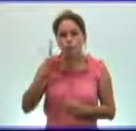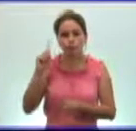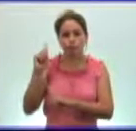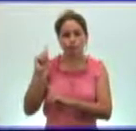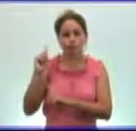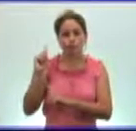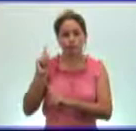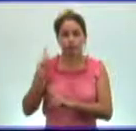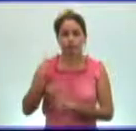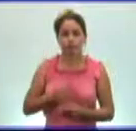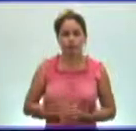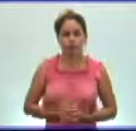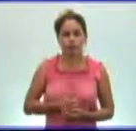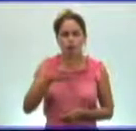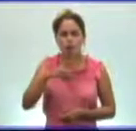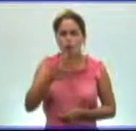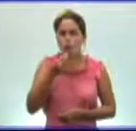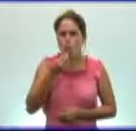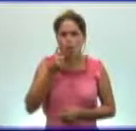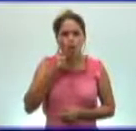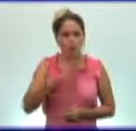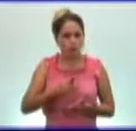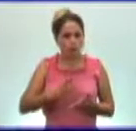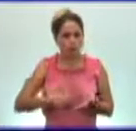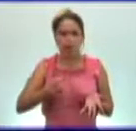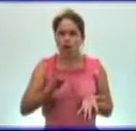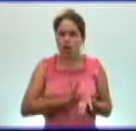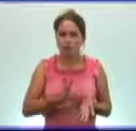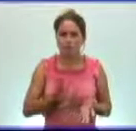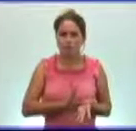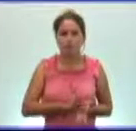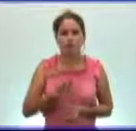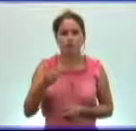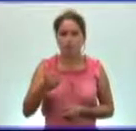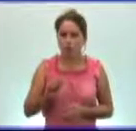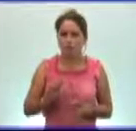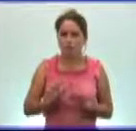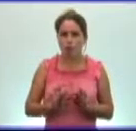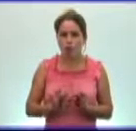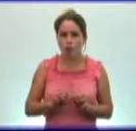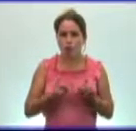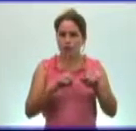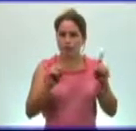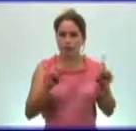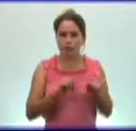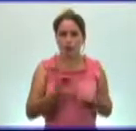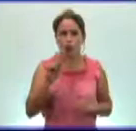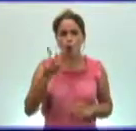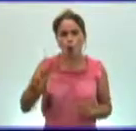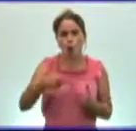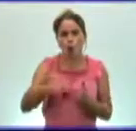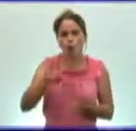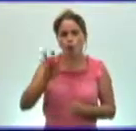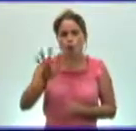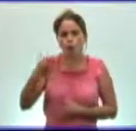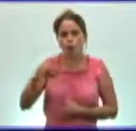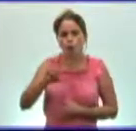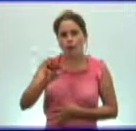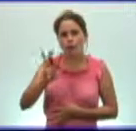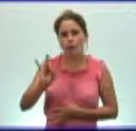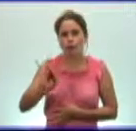Esto lo pueden encontrar en el libro de texto 10º grado, en el cuadro 1.8 de la página 7.